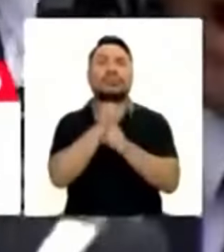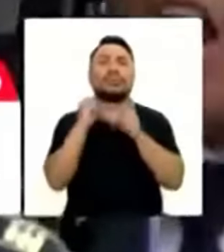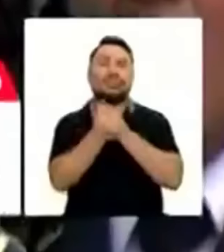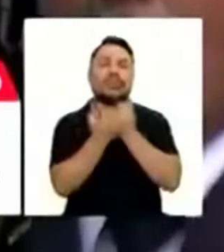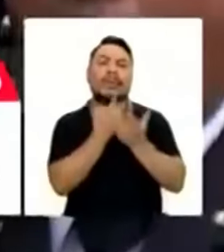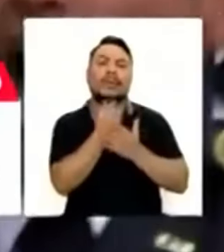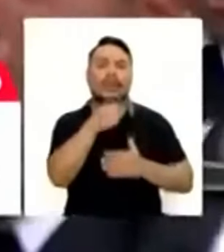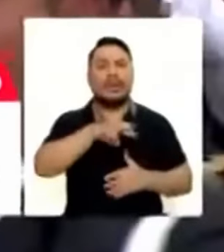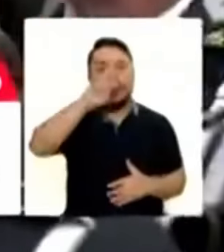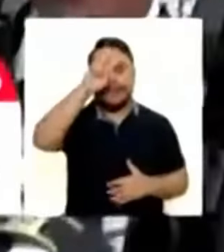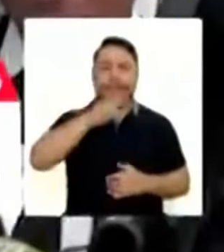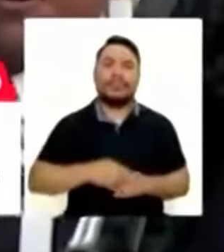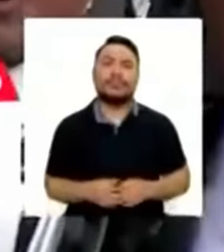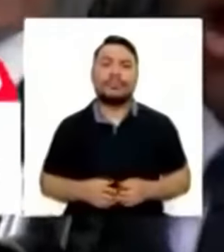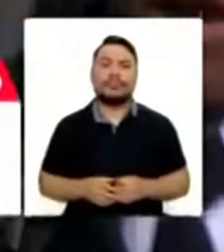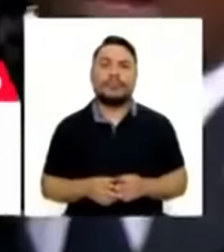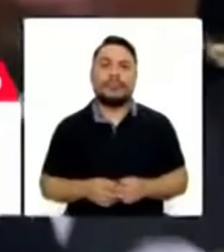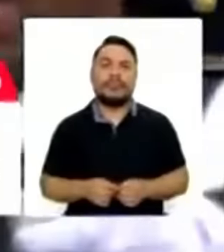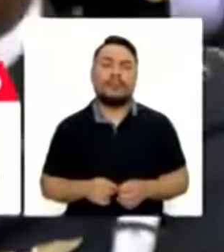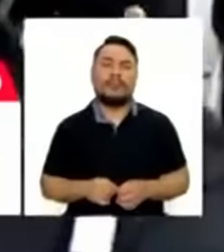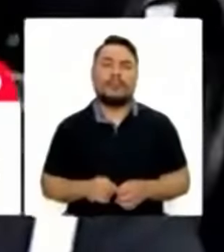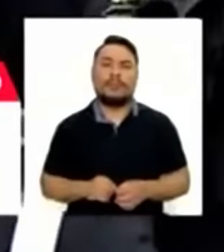del país.